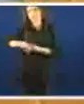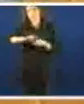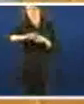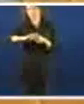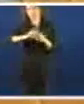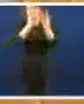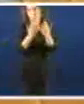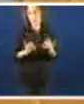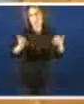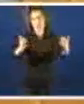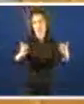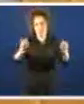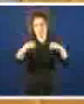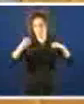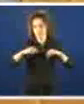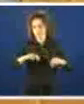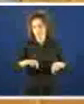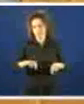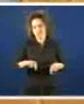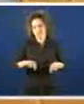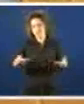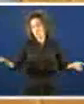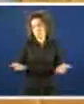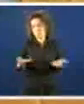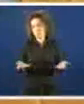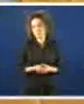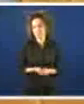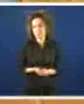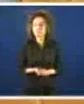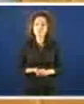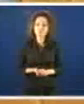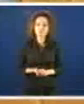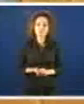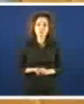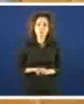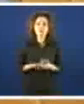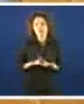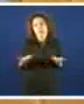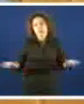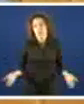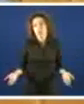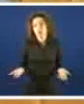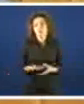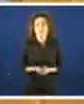se chega ao final. Que se deixe ao final, como agora, non? Para votar. Por tanto,